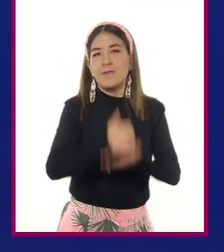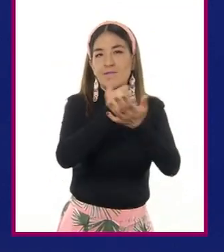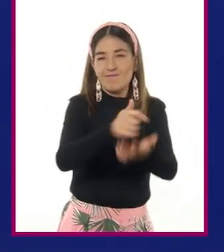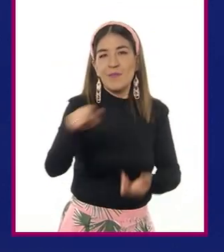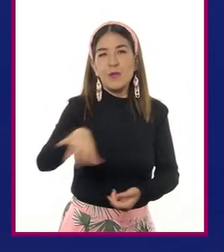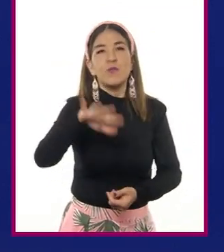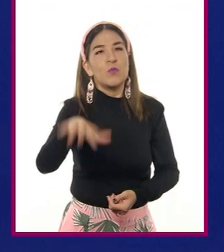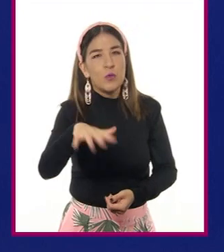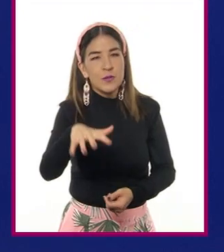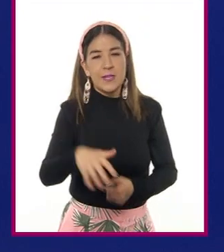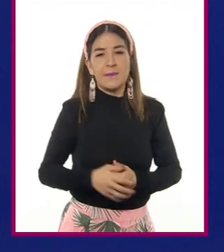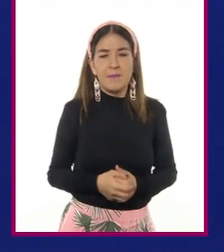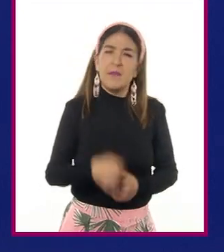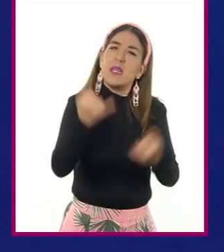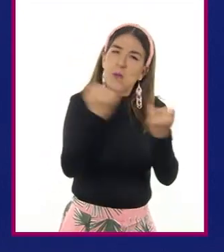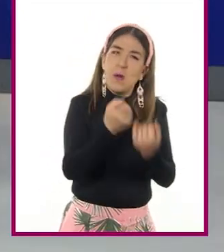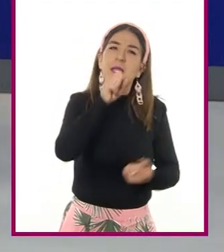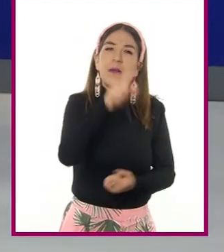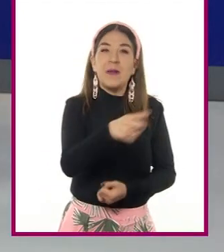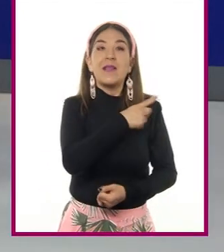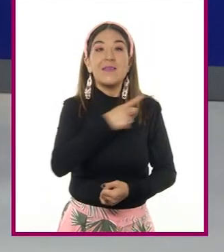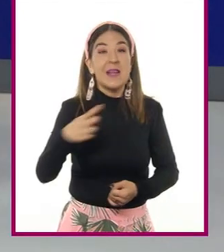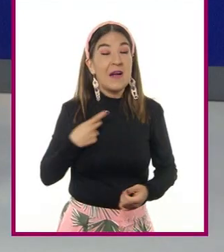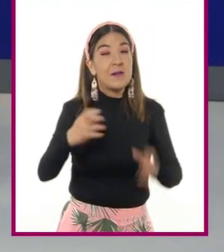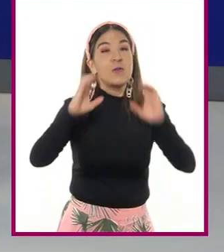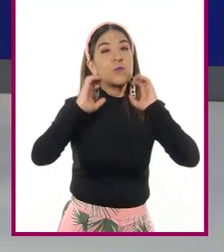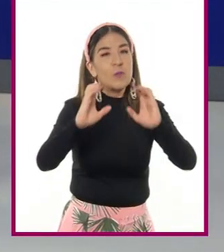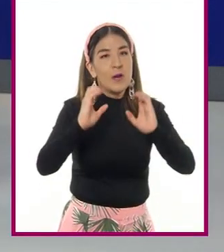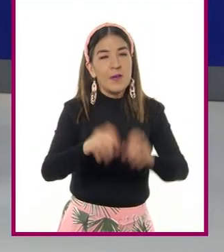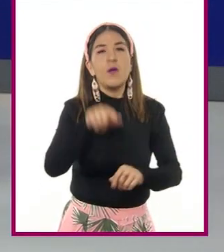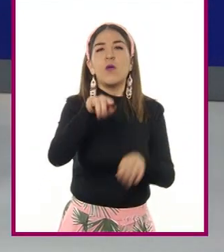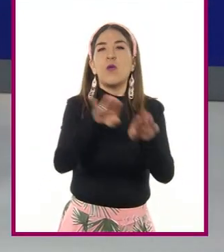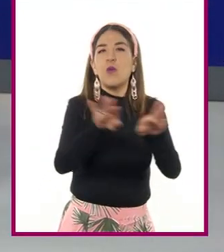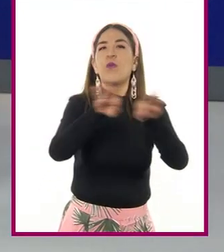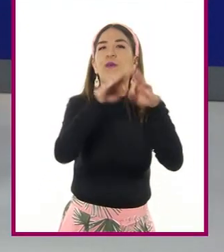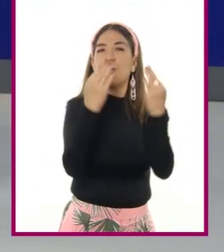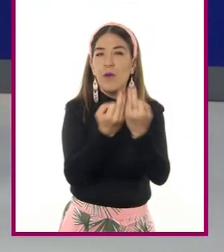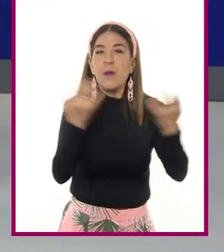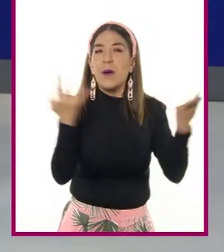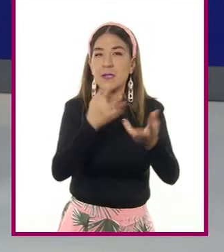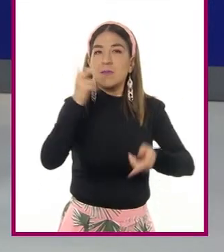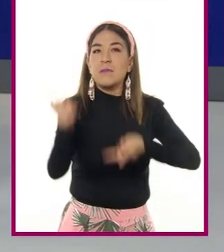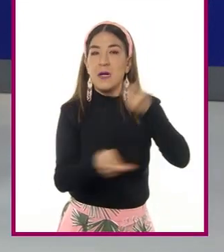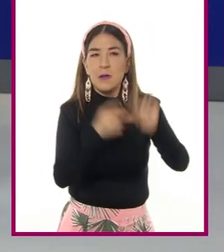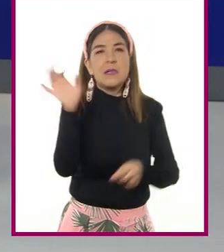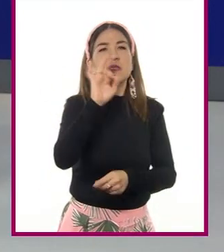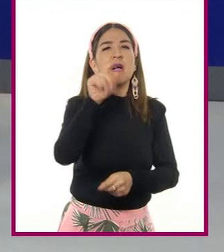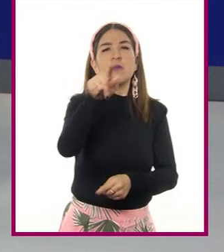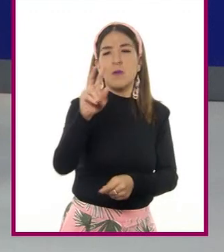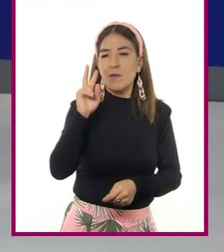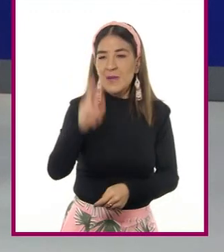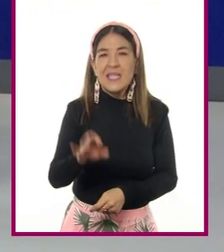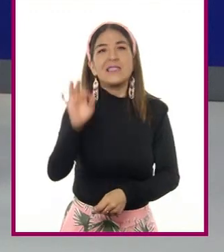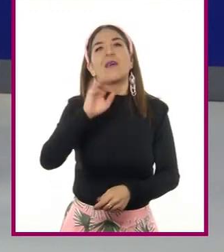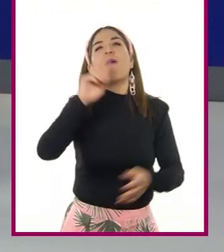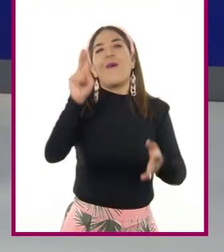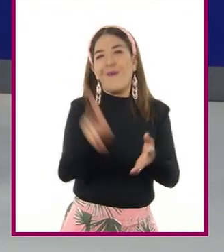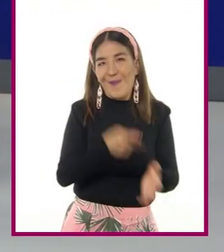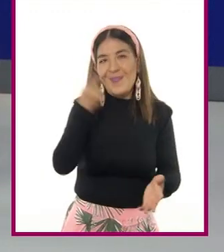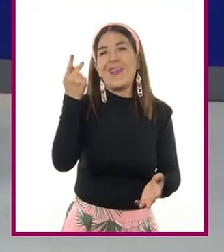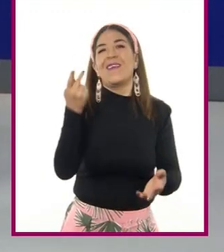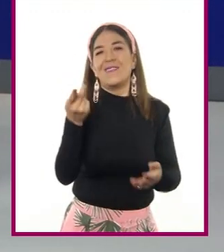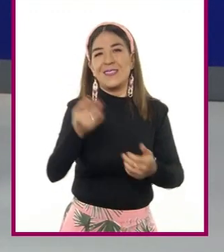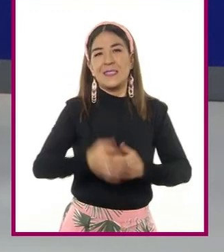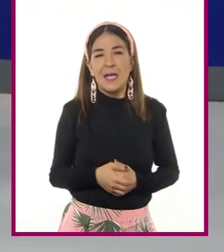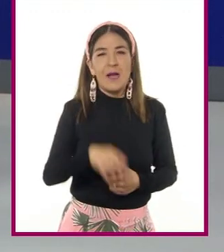búsqueda. También debemos ser cuidadosos al formularlas, porque podemos caer en la repetición, es